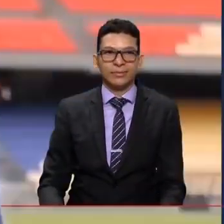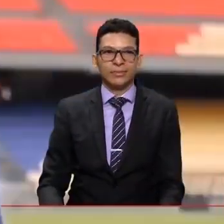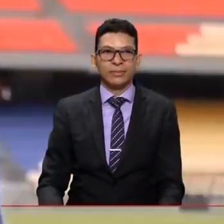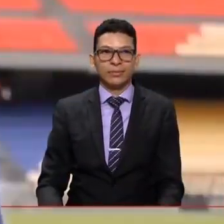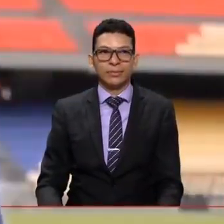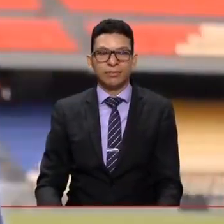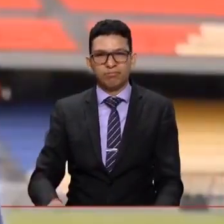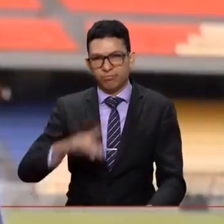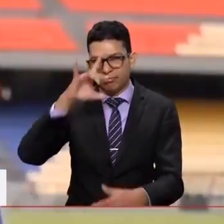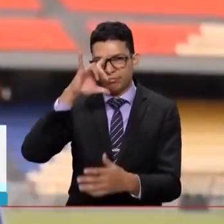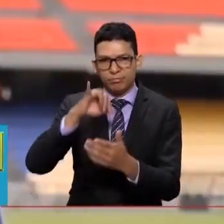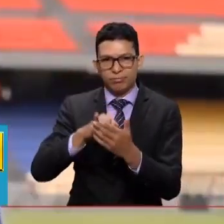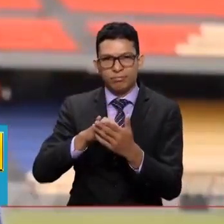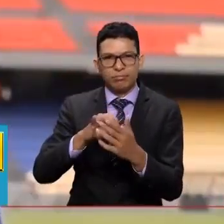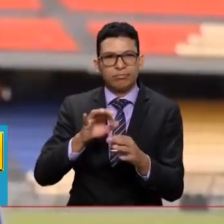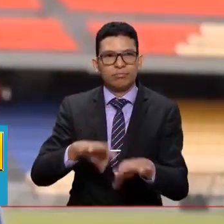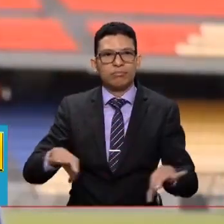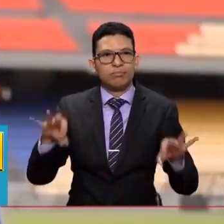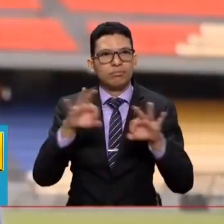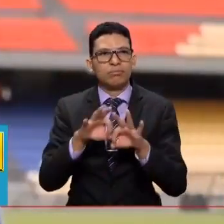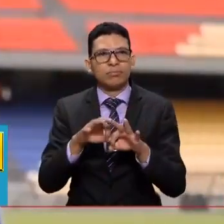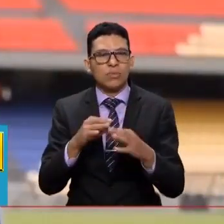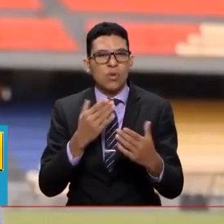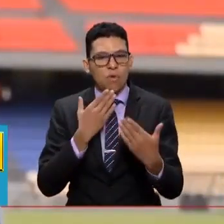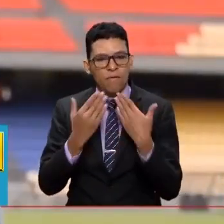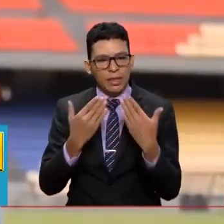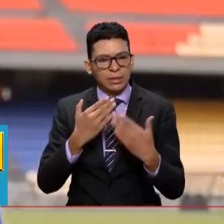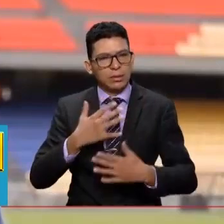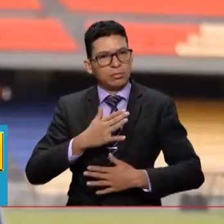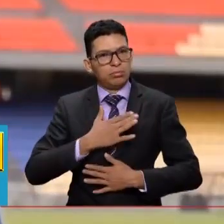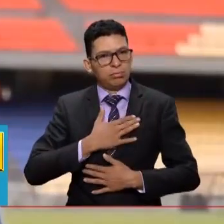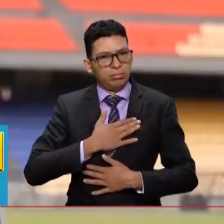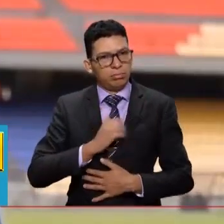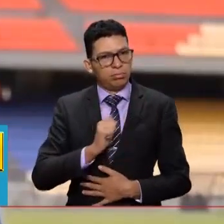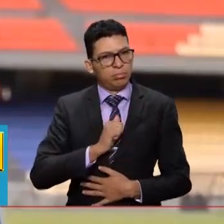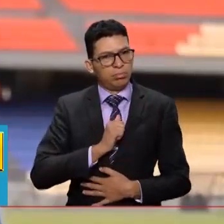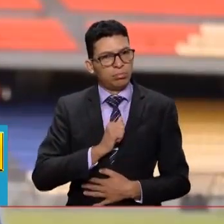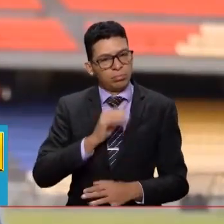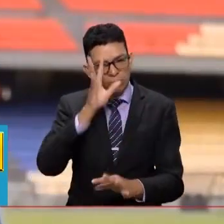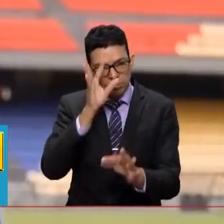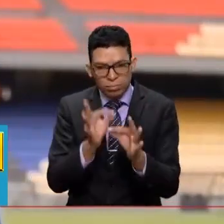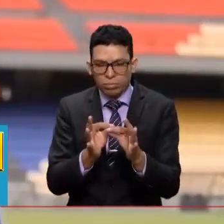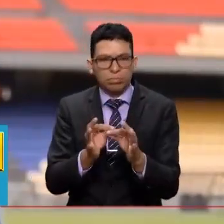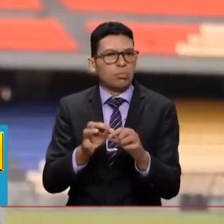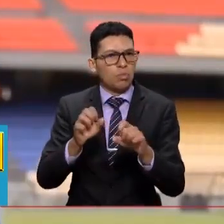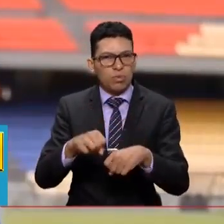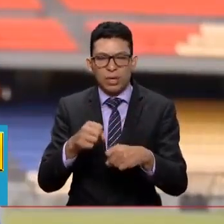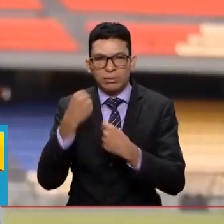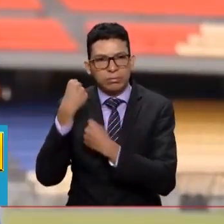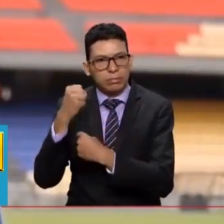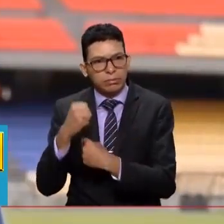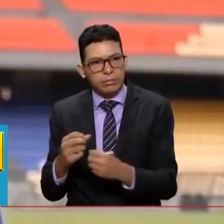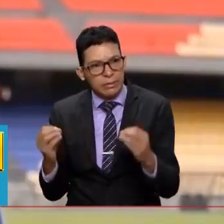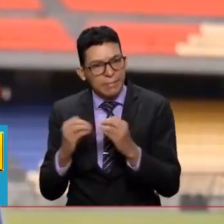Sí, creo que lo más importante es confiar en nosotros, tener fe. En algún momento se nos van a dar las cosas más